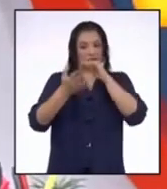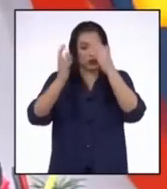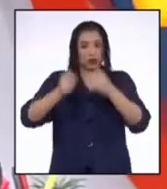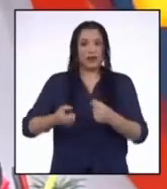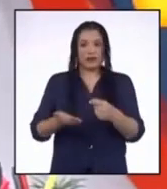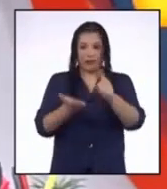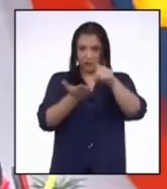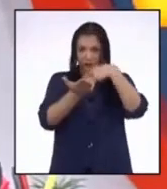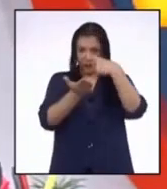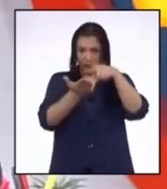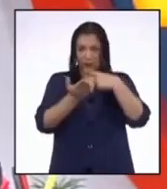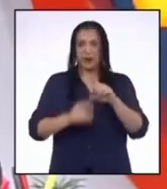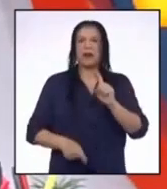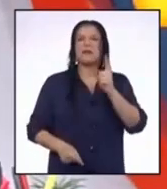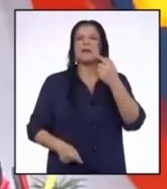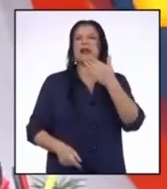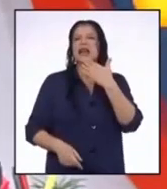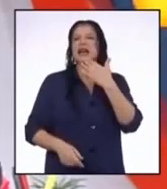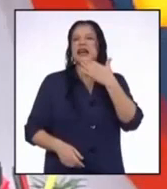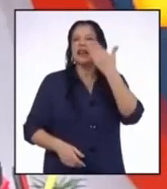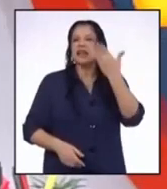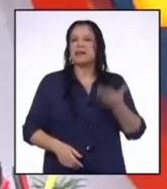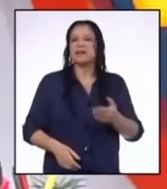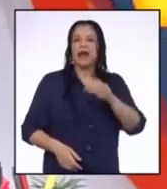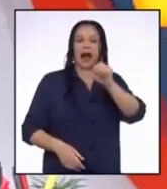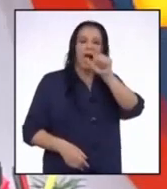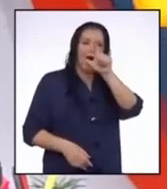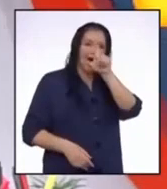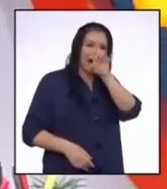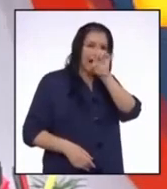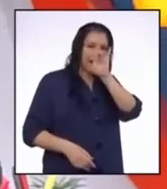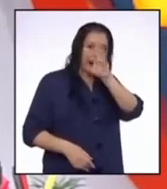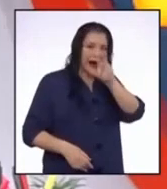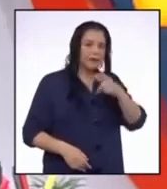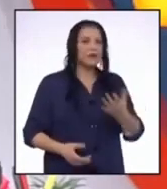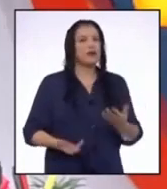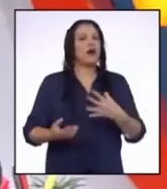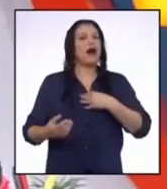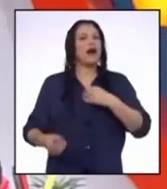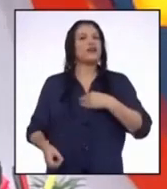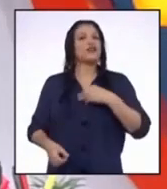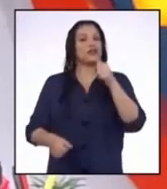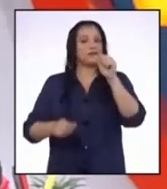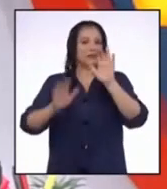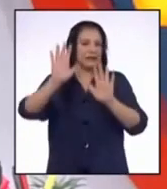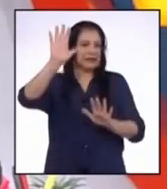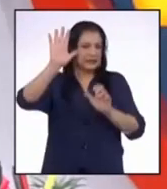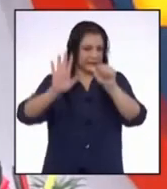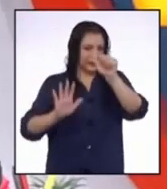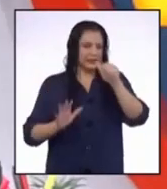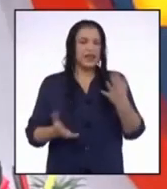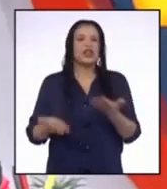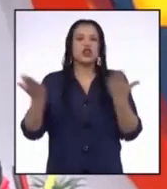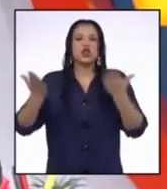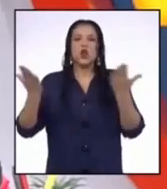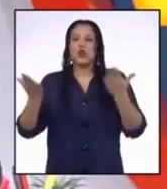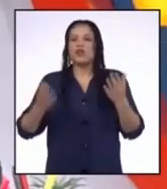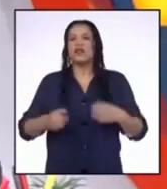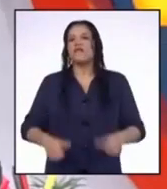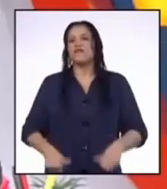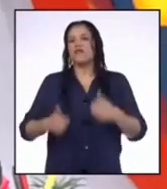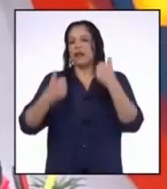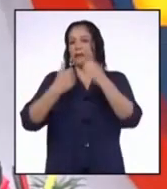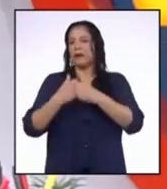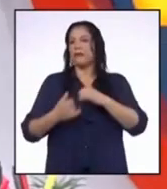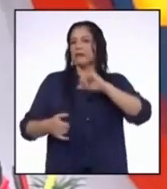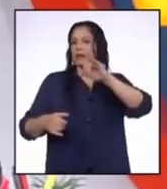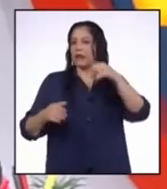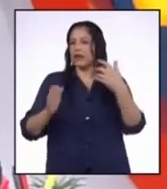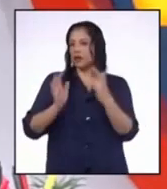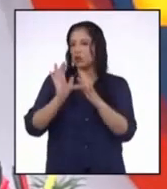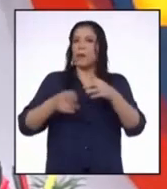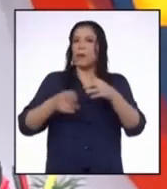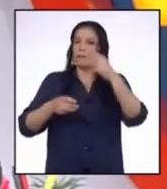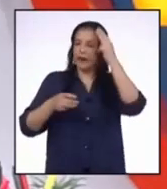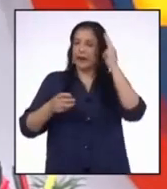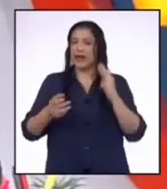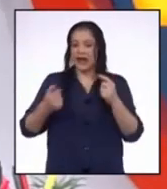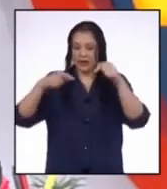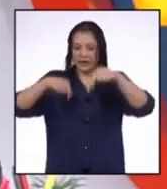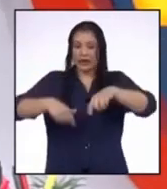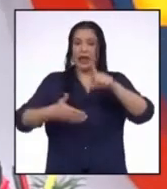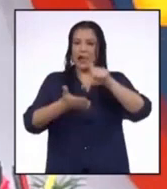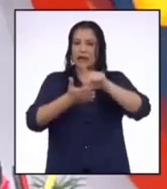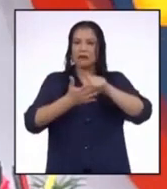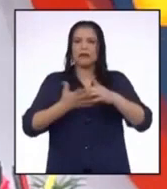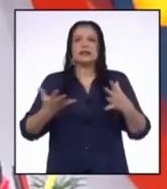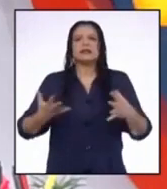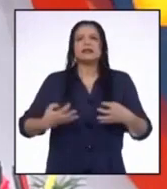estudiantes. La primera pertenece a Alejandro Robles. Él tiene 16 años, vive en Jesús María, en Lima, y nos cuenta que sintió mucha